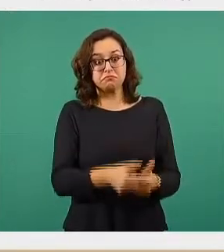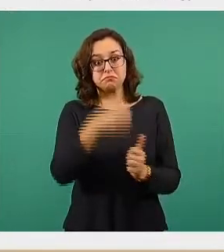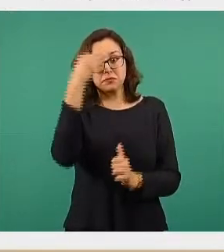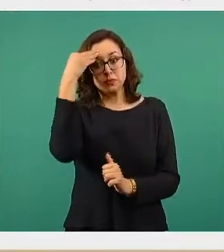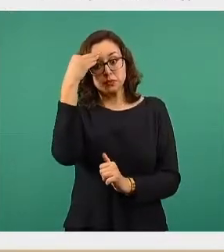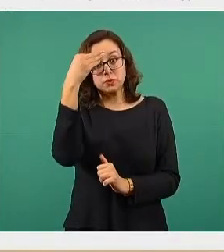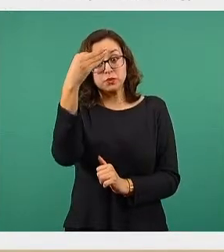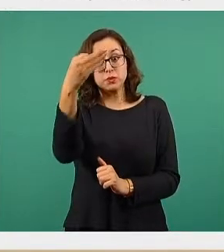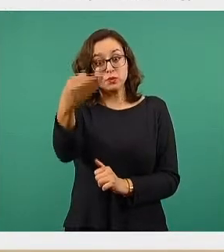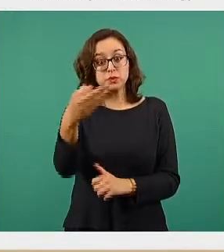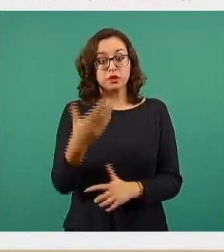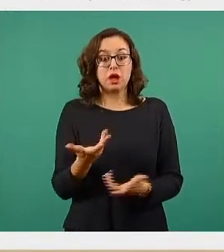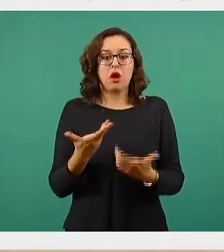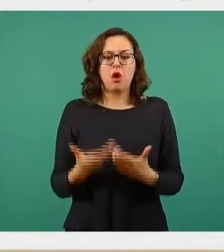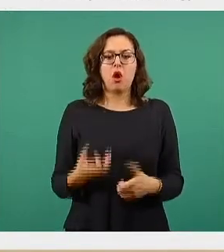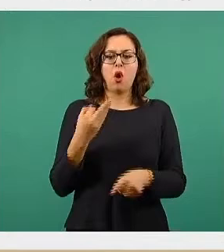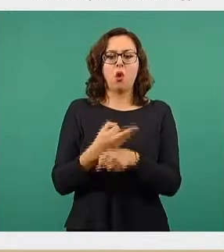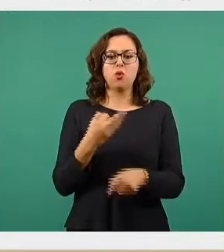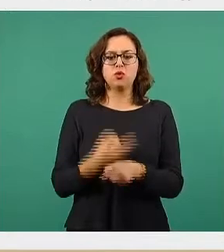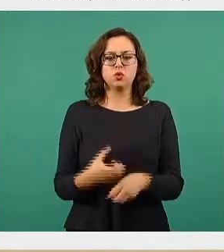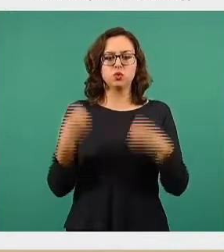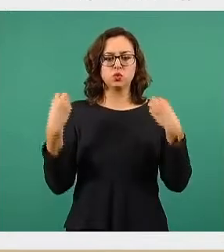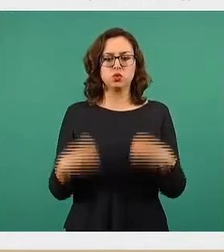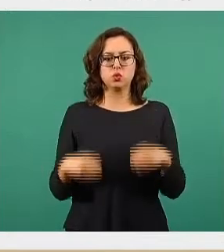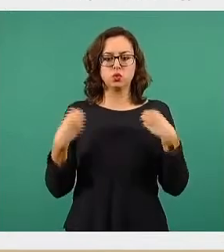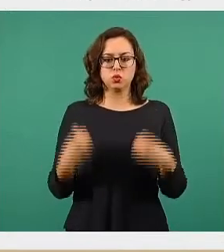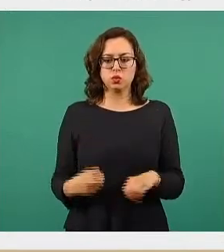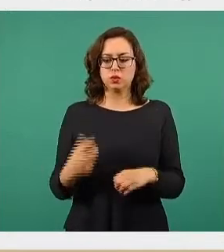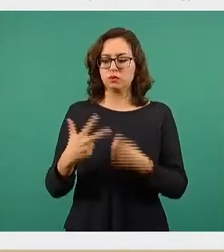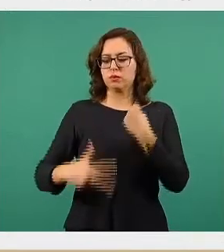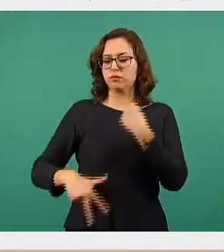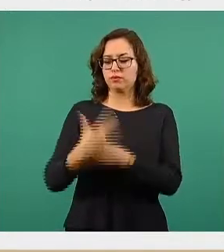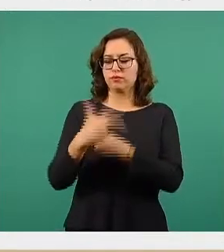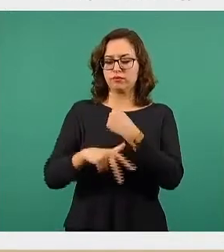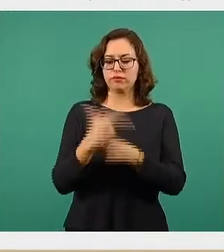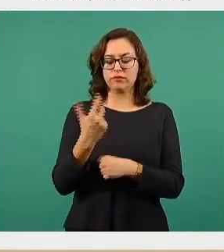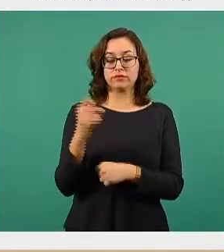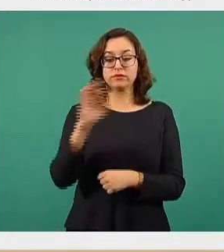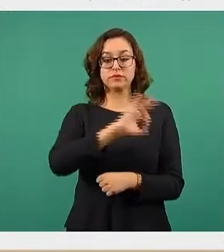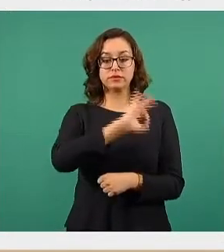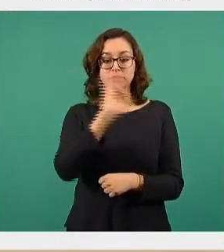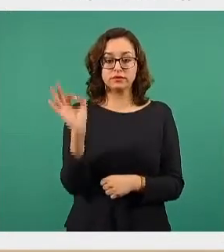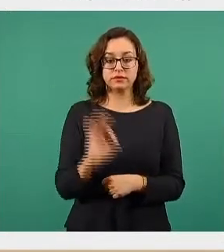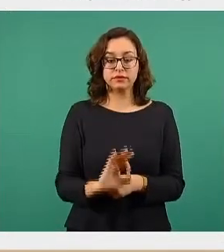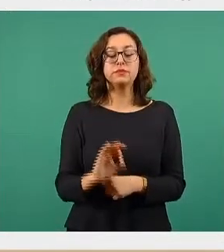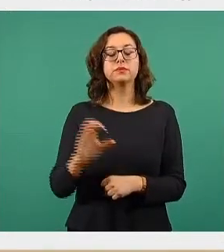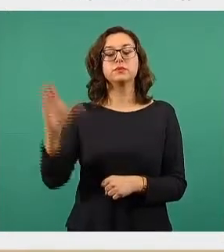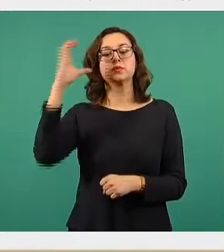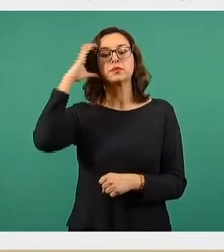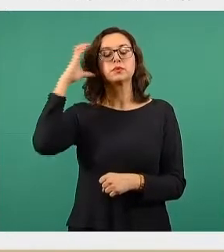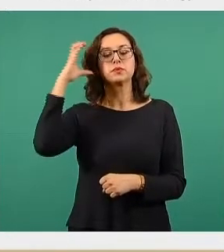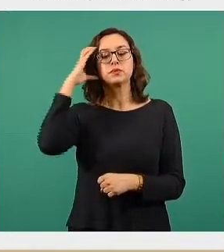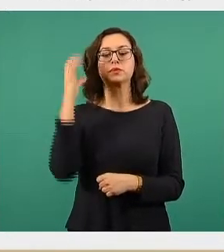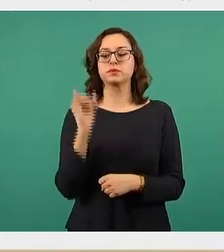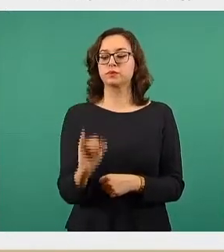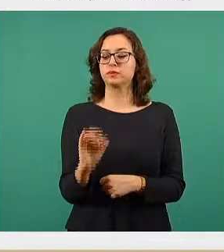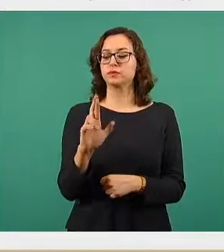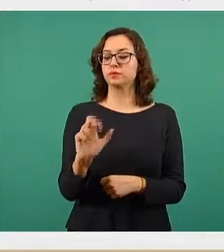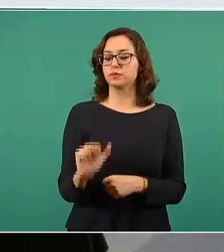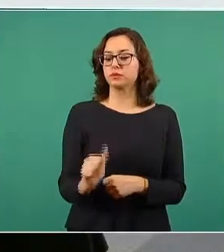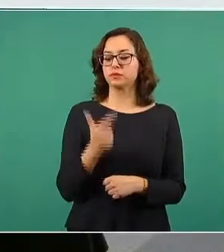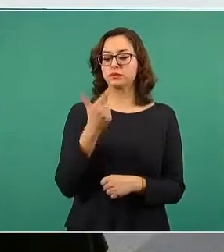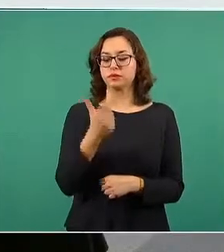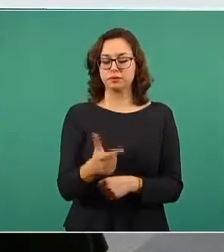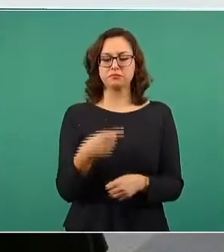Ahorita tenemos una ocupación hospitalaria del 13%, tanto de camas generales que atienden a personas